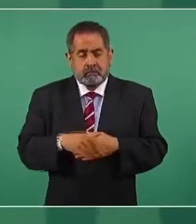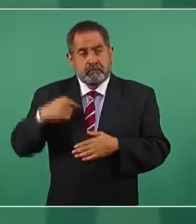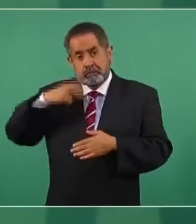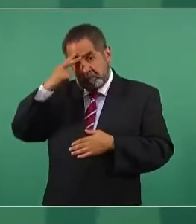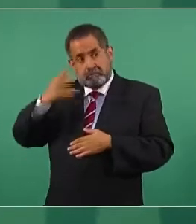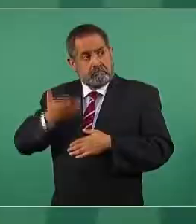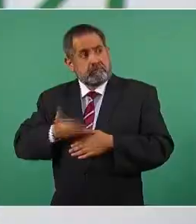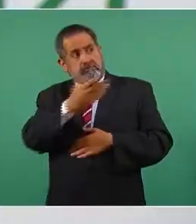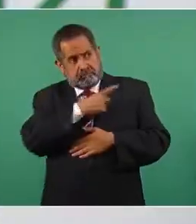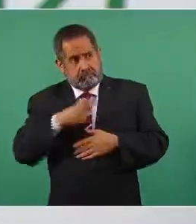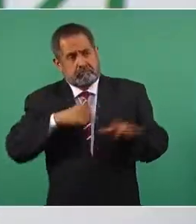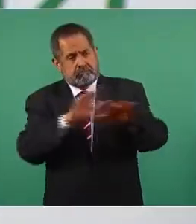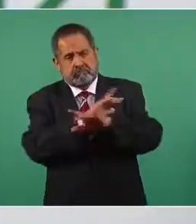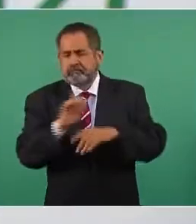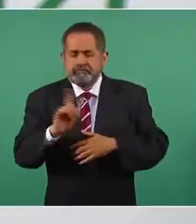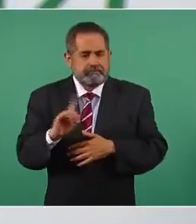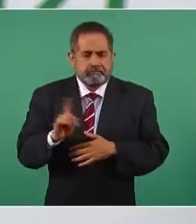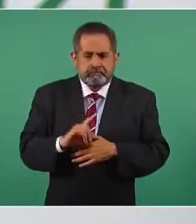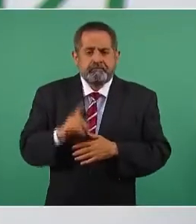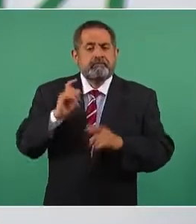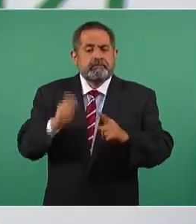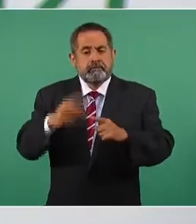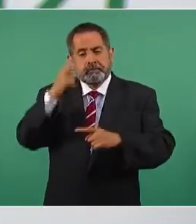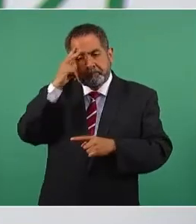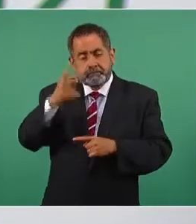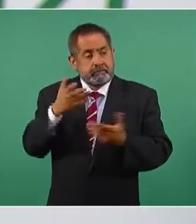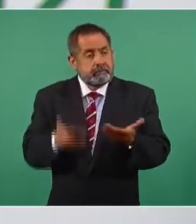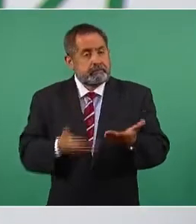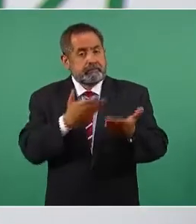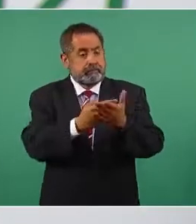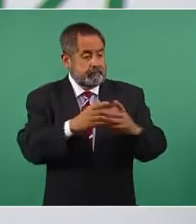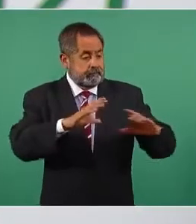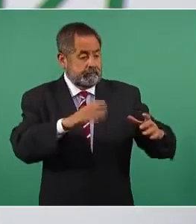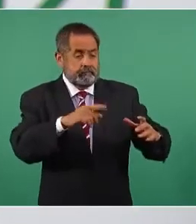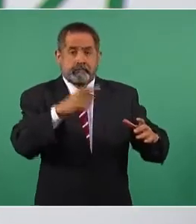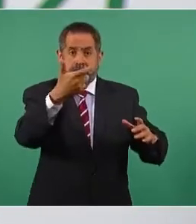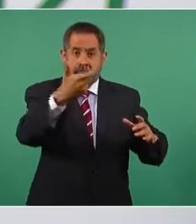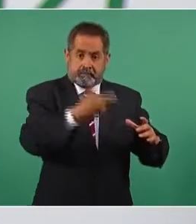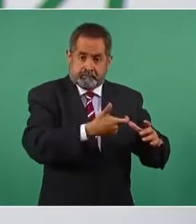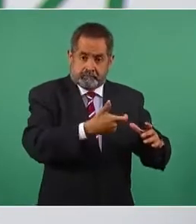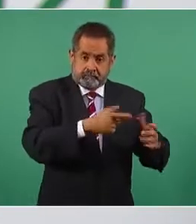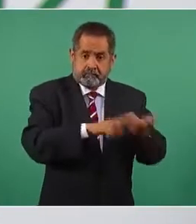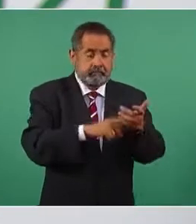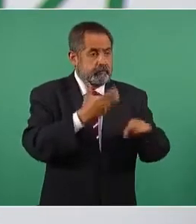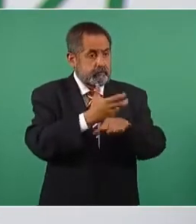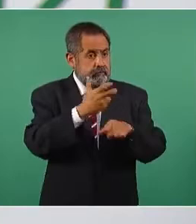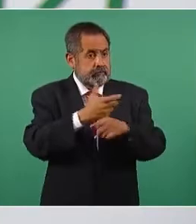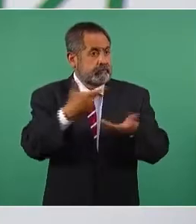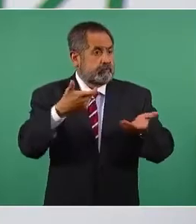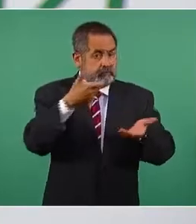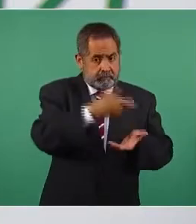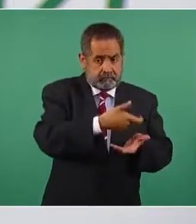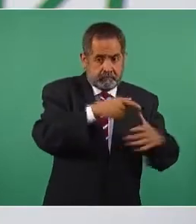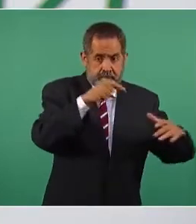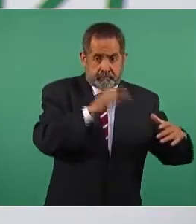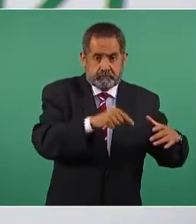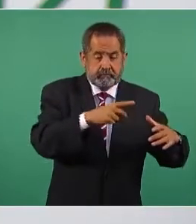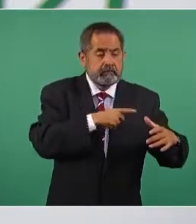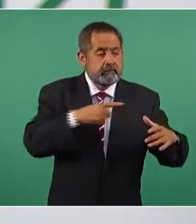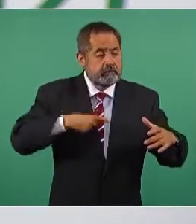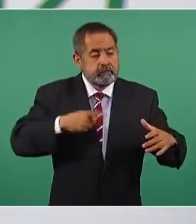así. Lo que México está planteando es que las organizaciones que reciban financiamiento de gobiernos extranjeros tienen